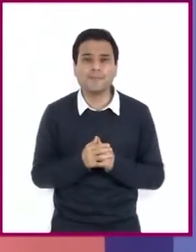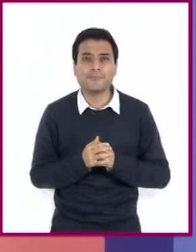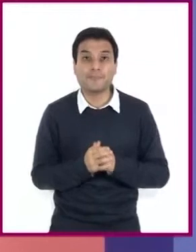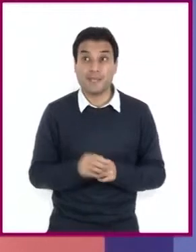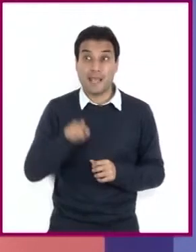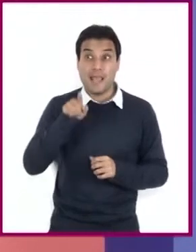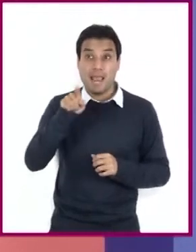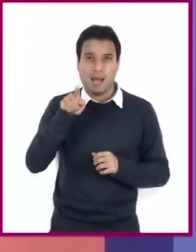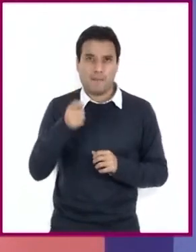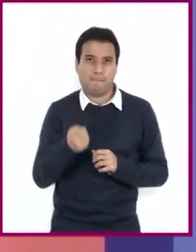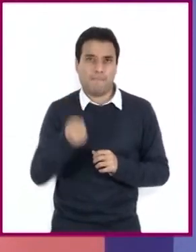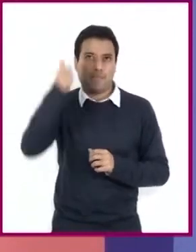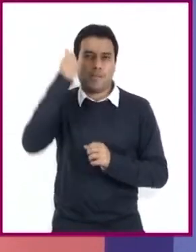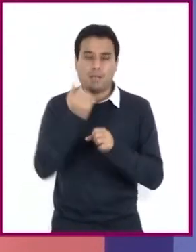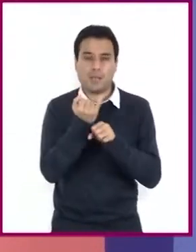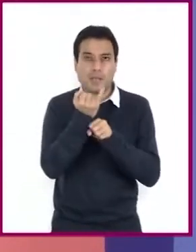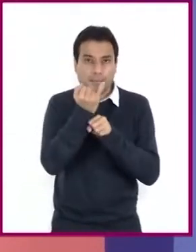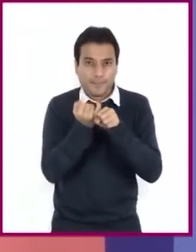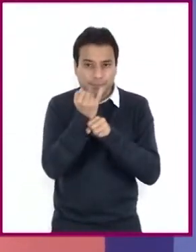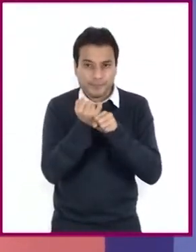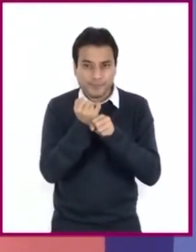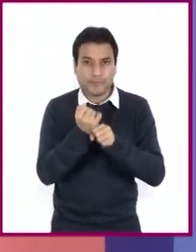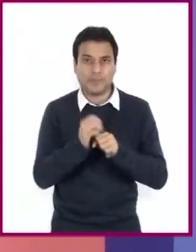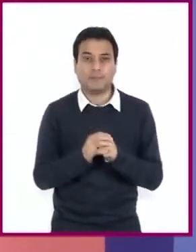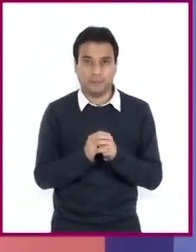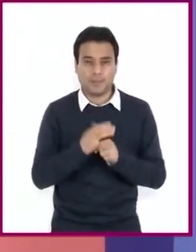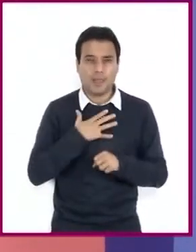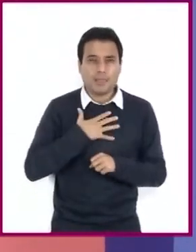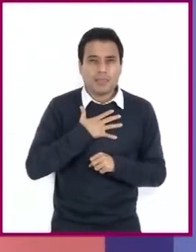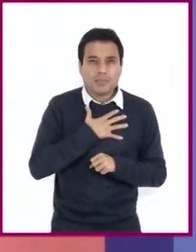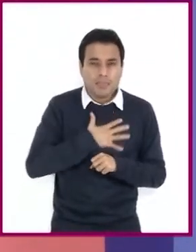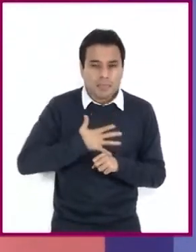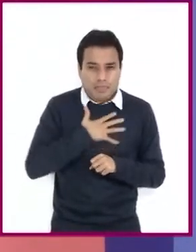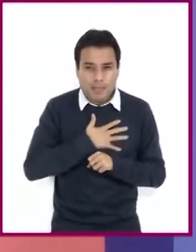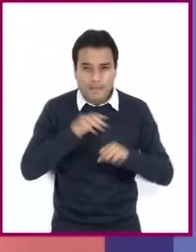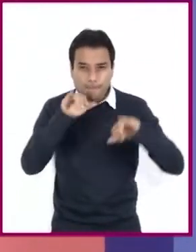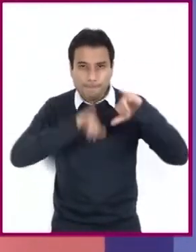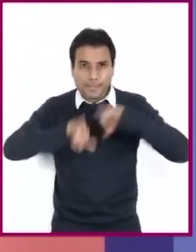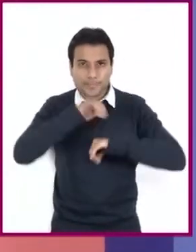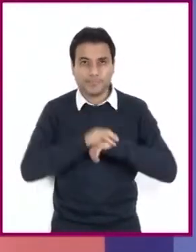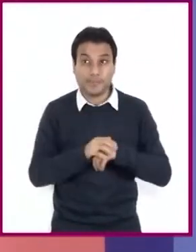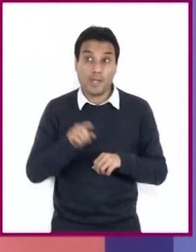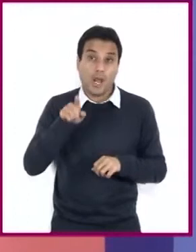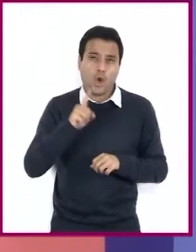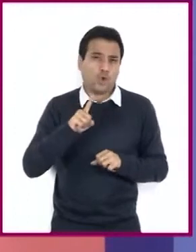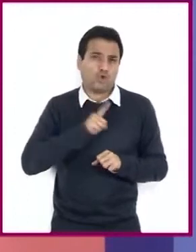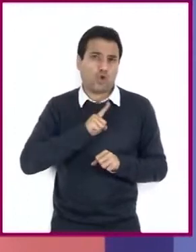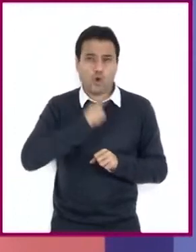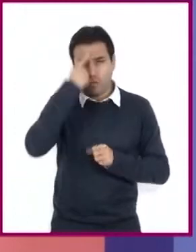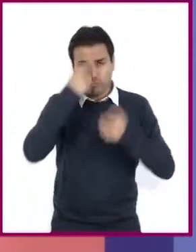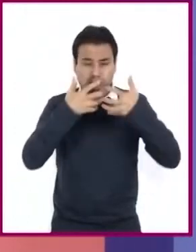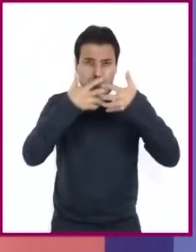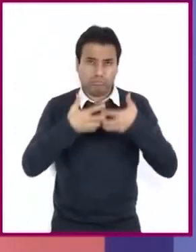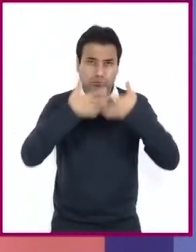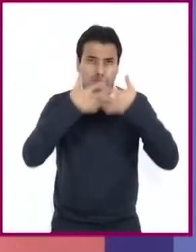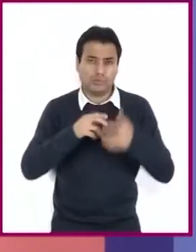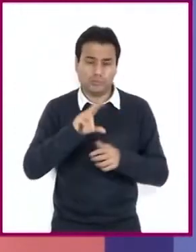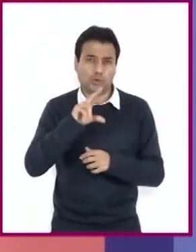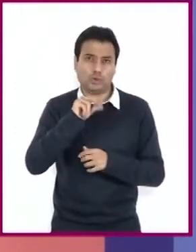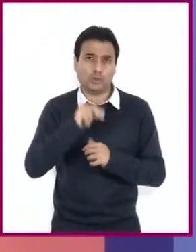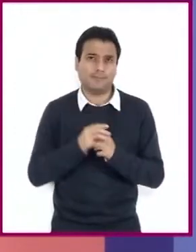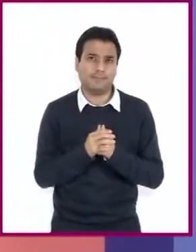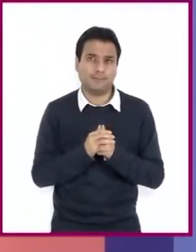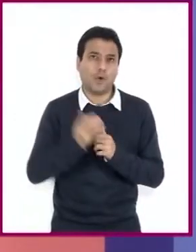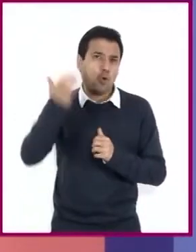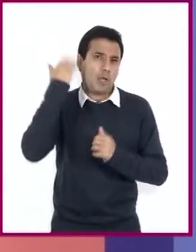las primeras investigaciones basada en la experimentación, en lugar del razonamiento abstracto, el cual era